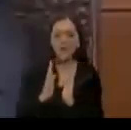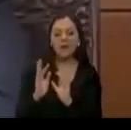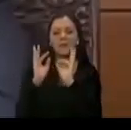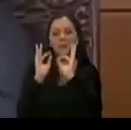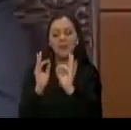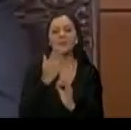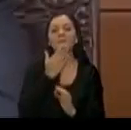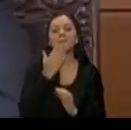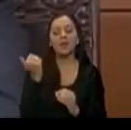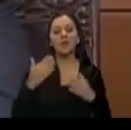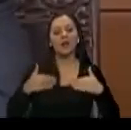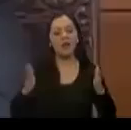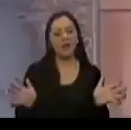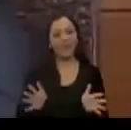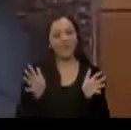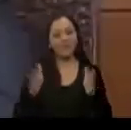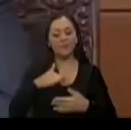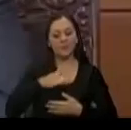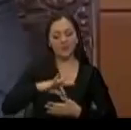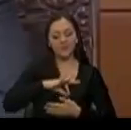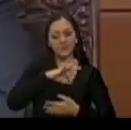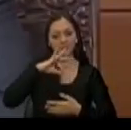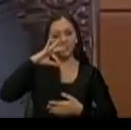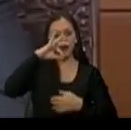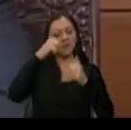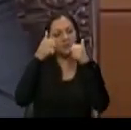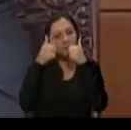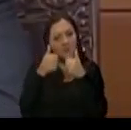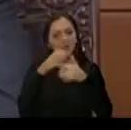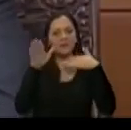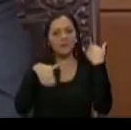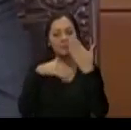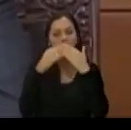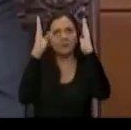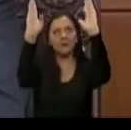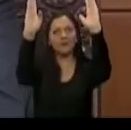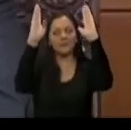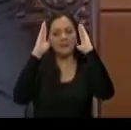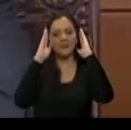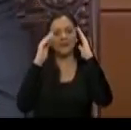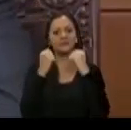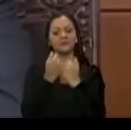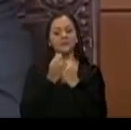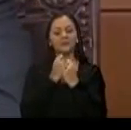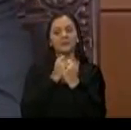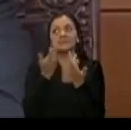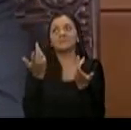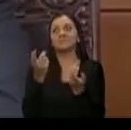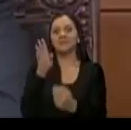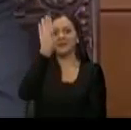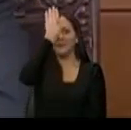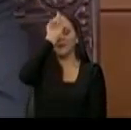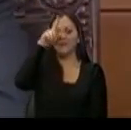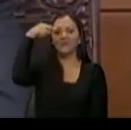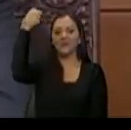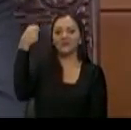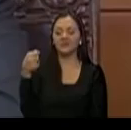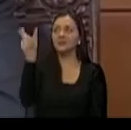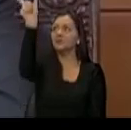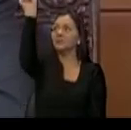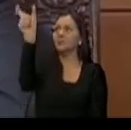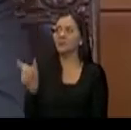nuestro mejor ánimo, con nuestro espíritu, con nuestra admiración por la figura del Santo Padre, para